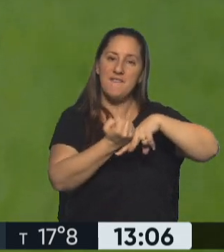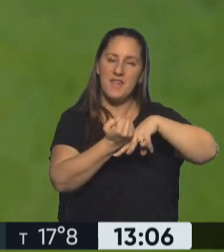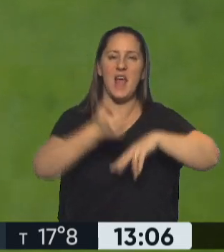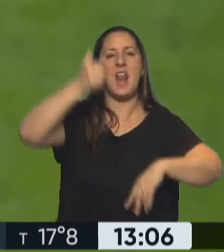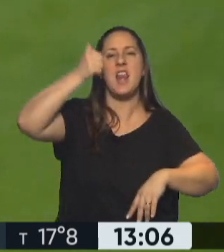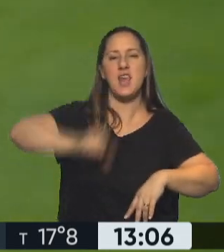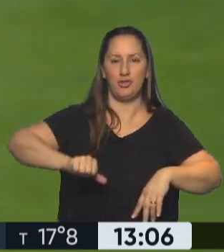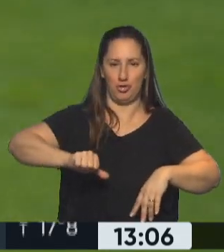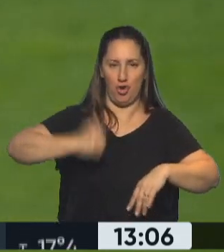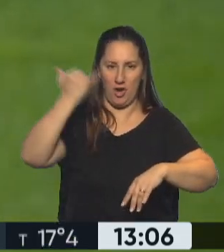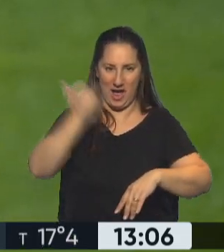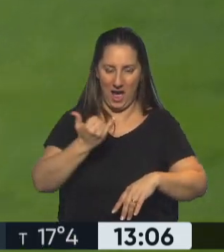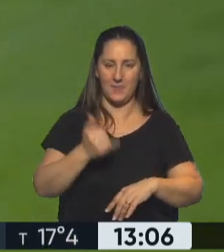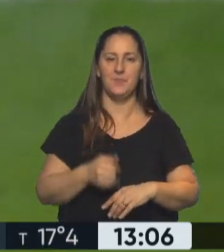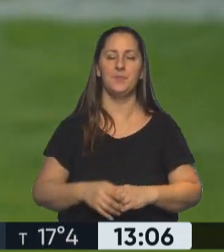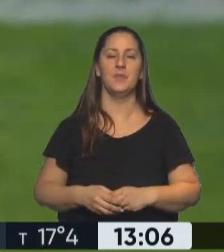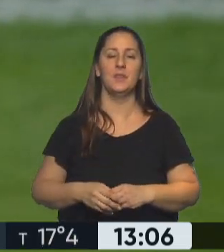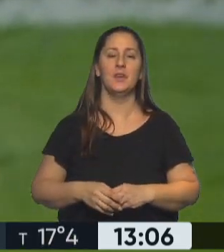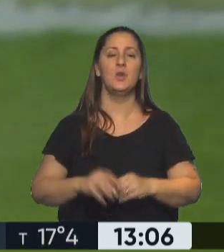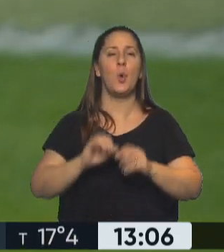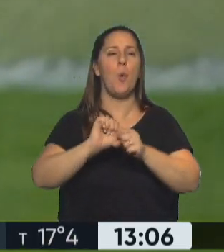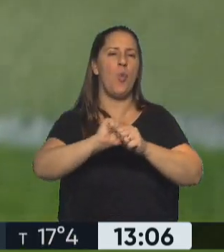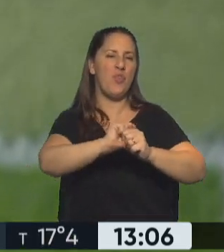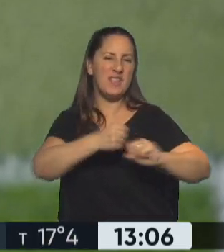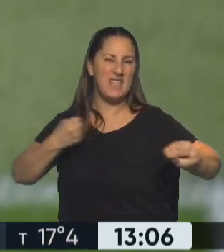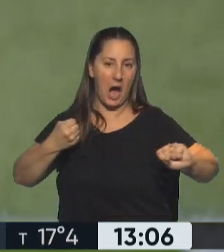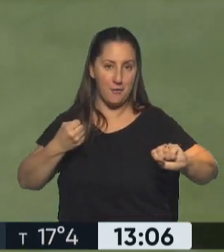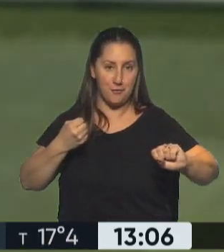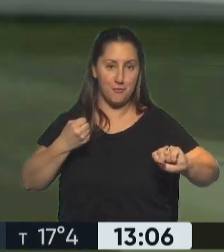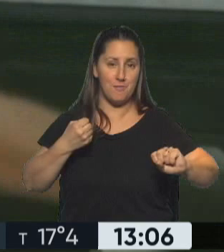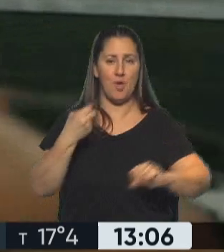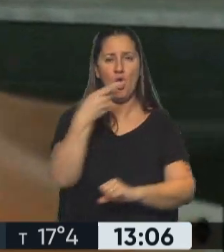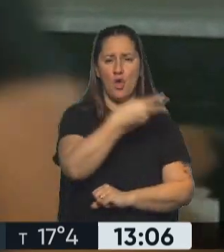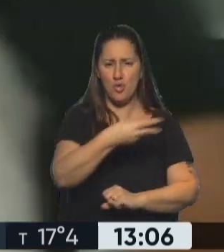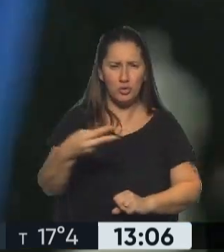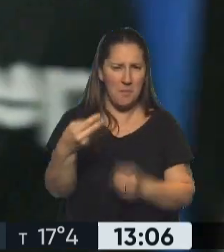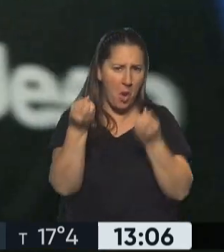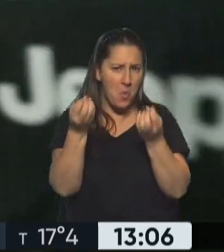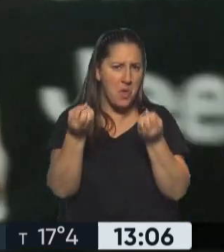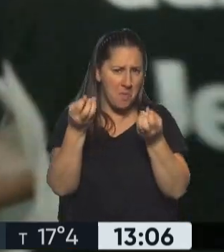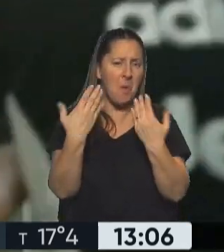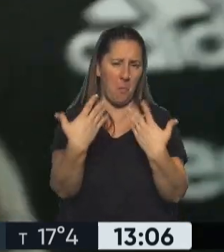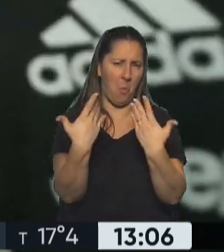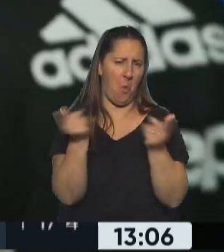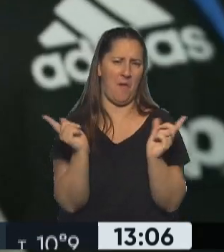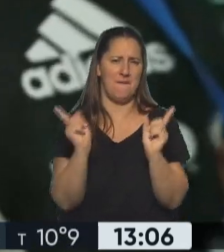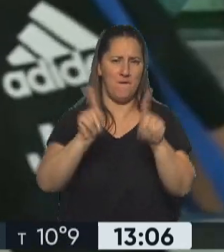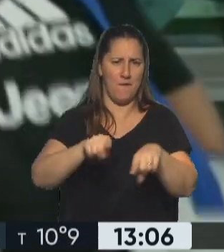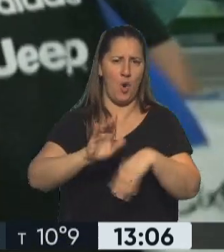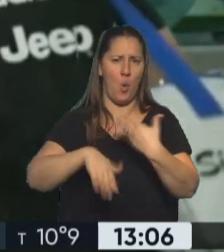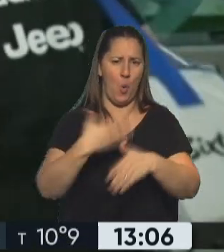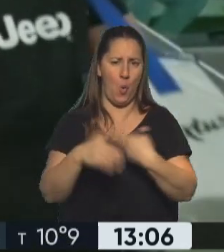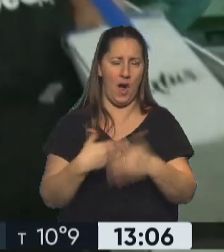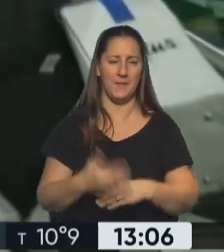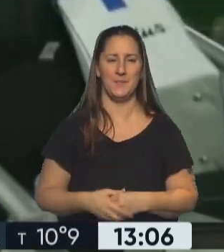el aductor. ¿Qué es eso? Es un pequeño desgarro que en 2 semanas, si va todo bien, podría estar volviendo a jugar, pero de